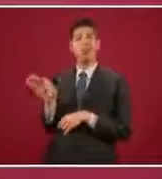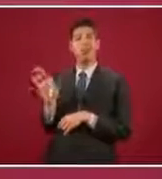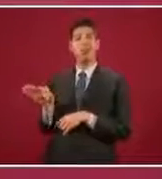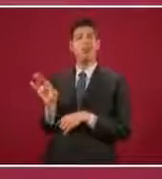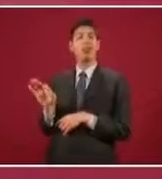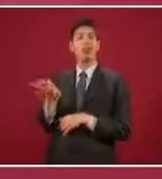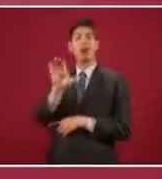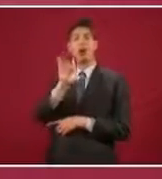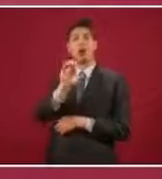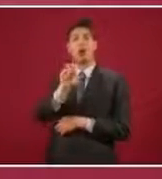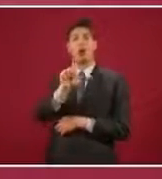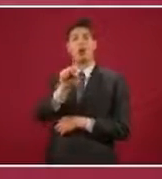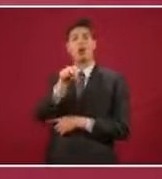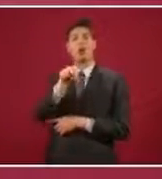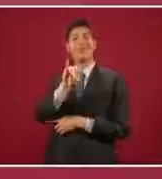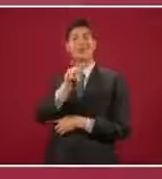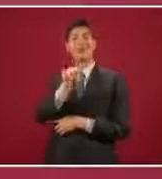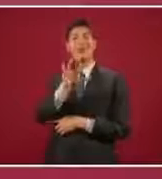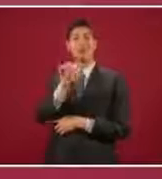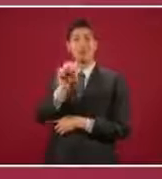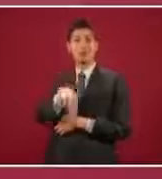ideológica,